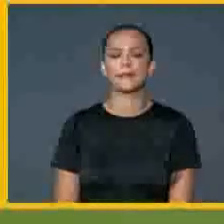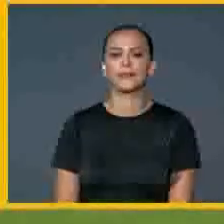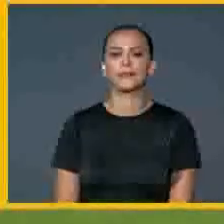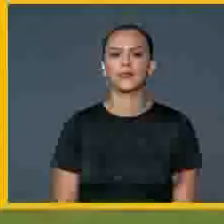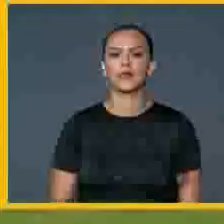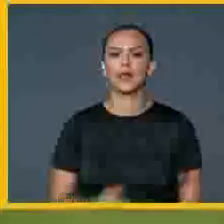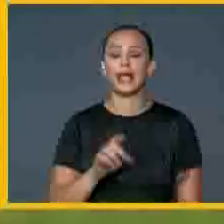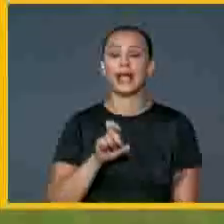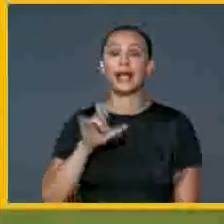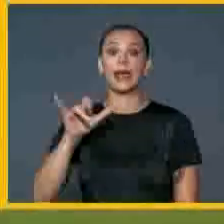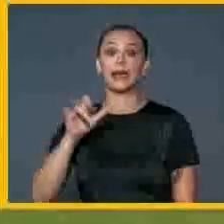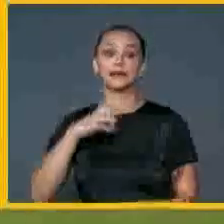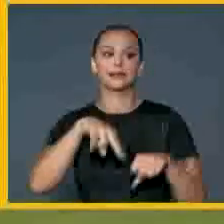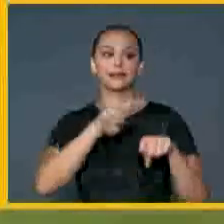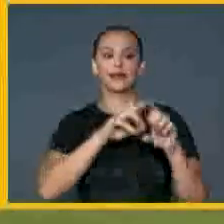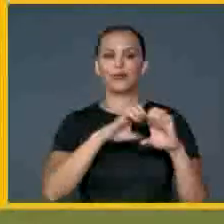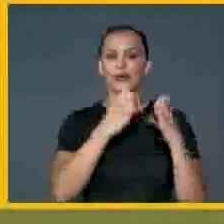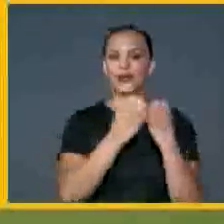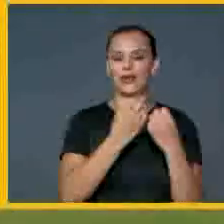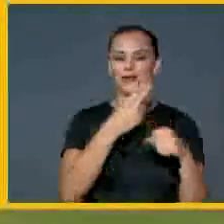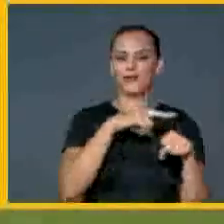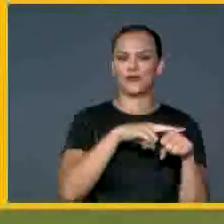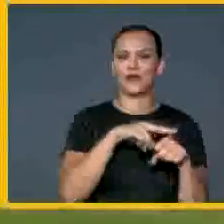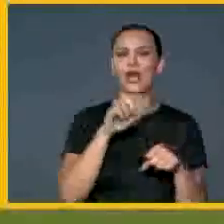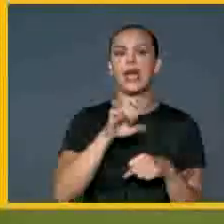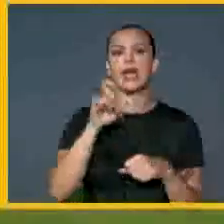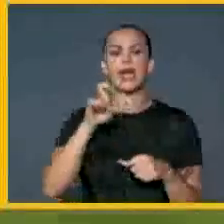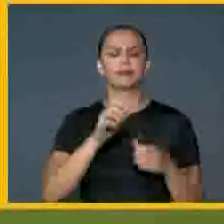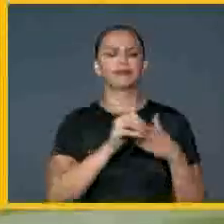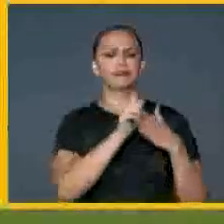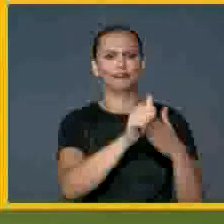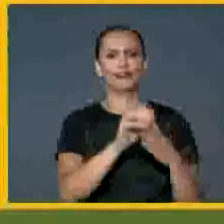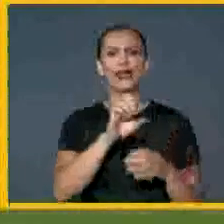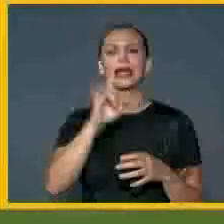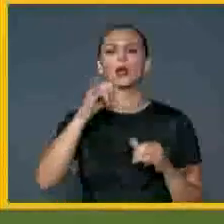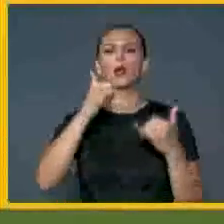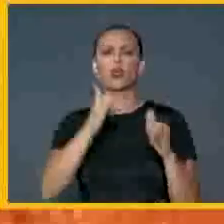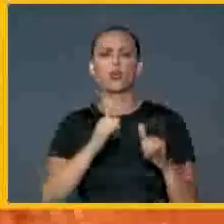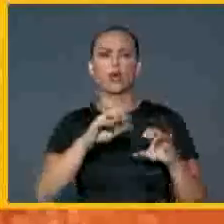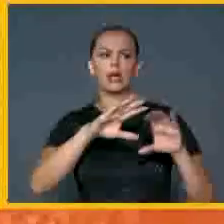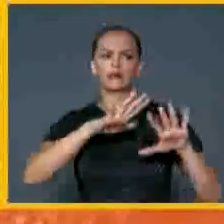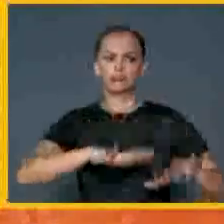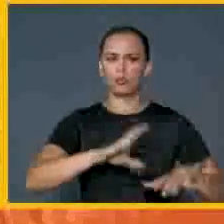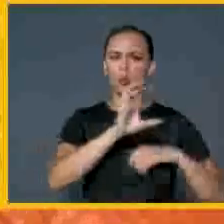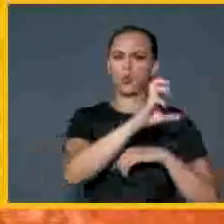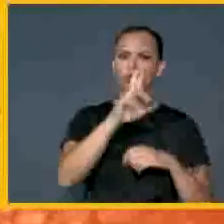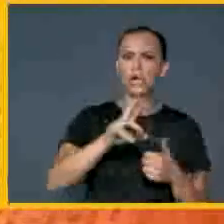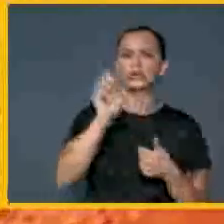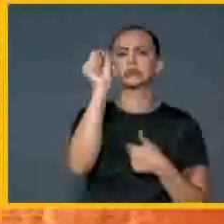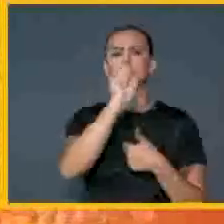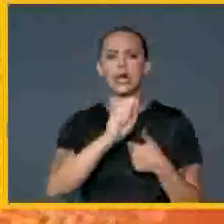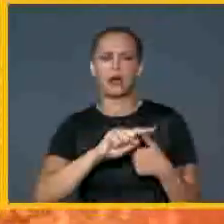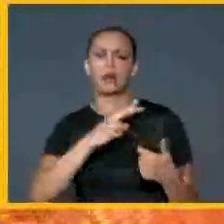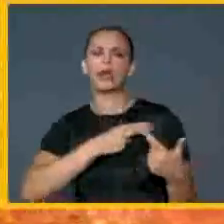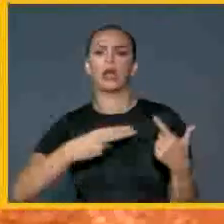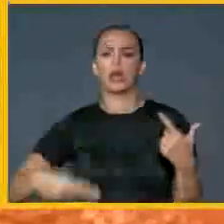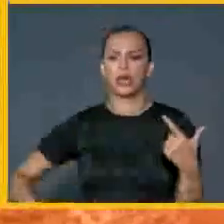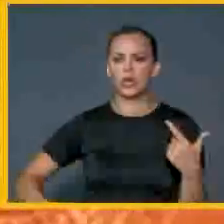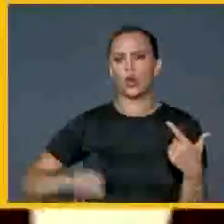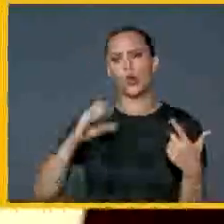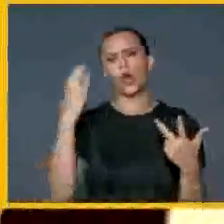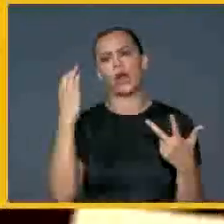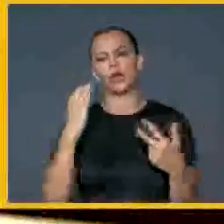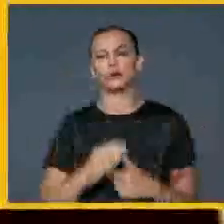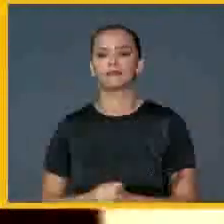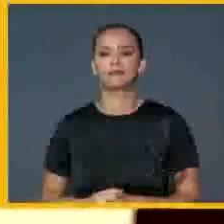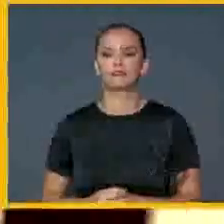Ex seleccionado nacional, ex legionario, ex jugador de clubes a nivel local como Saprissa, Herediano o